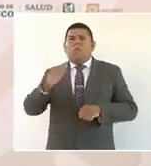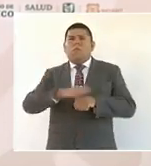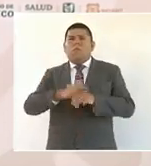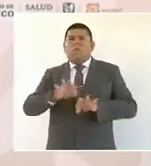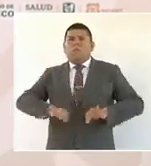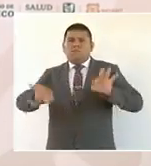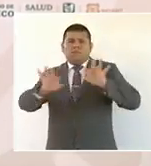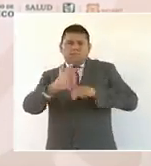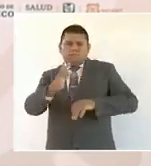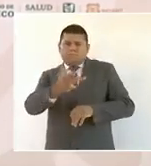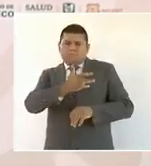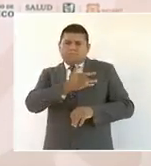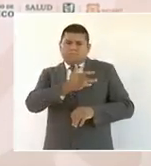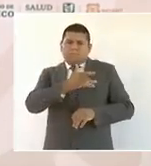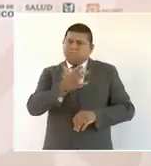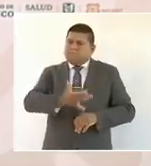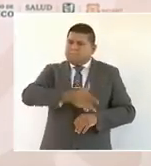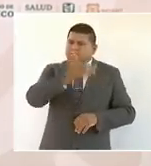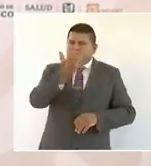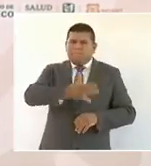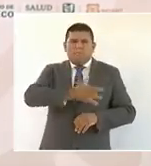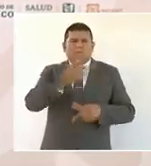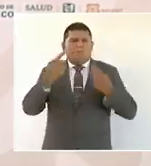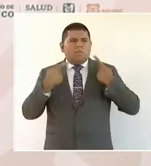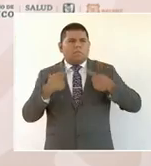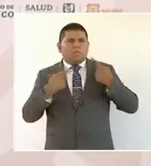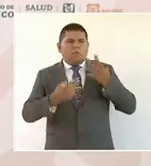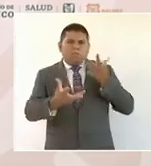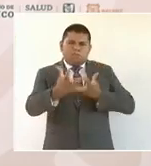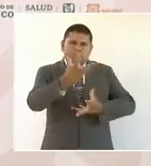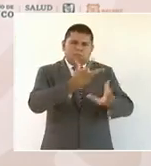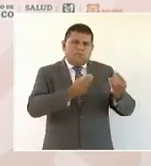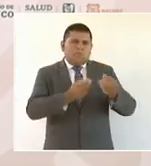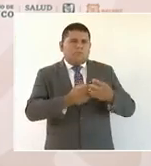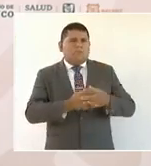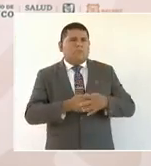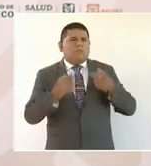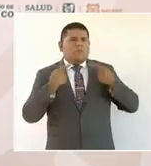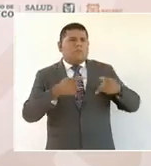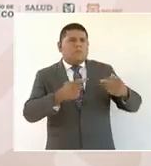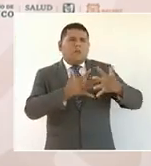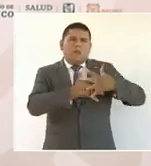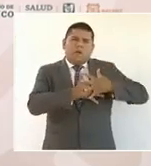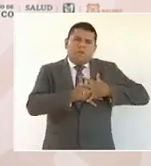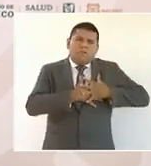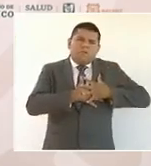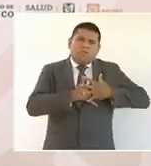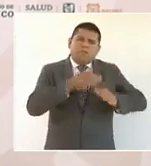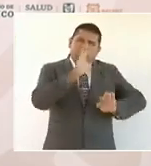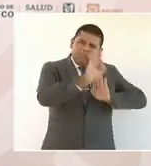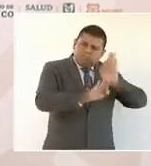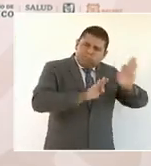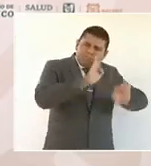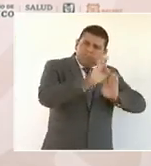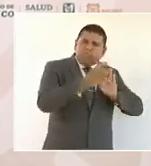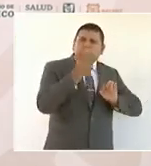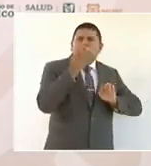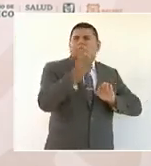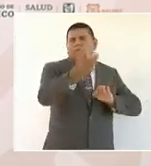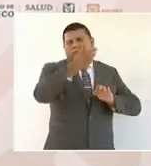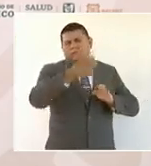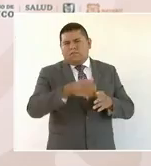el corazón, con el humanismo, con el amor al prójimo.